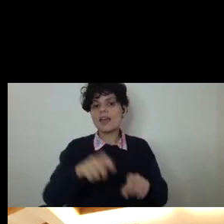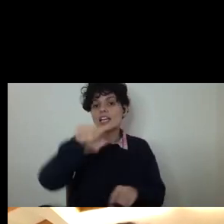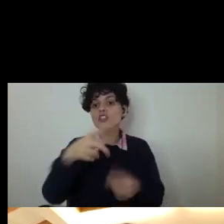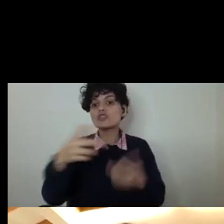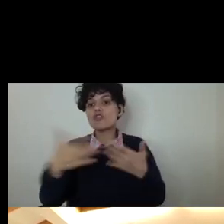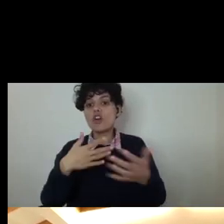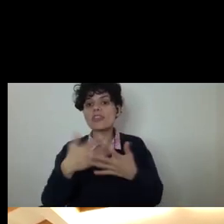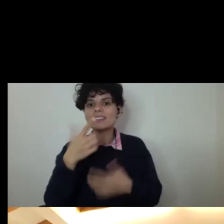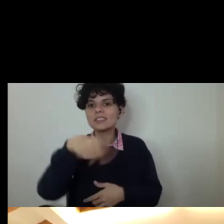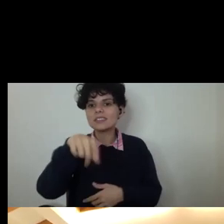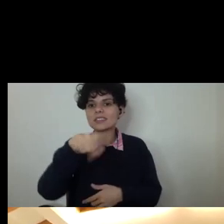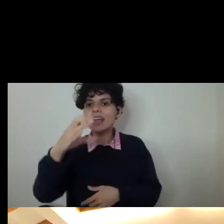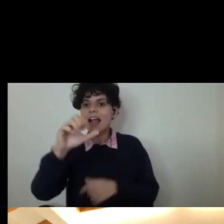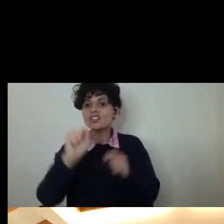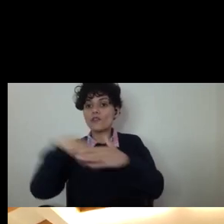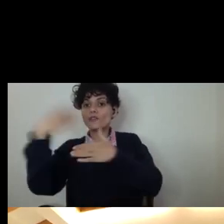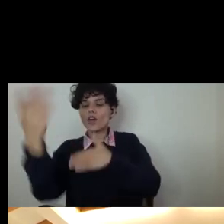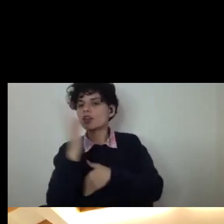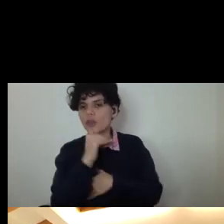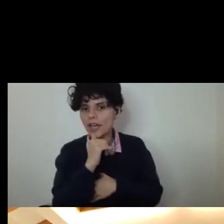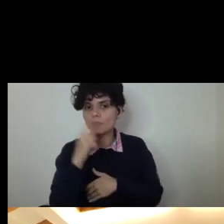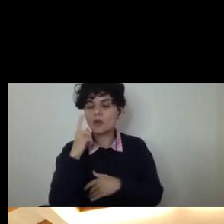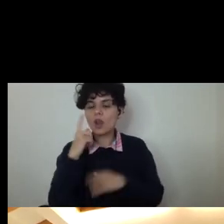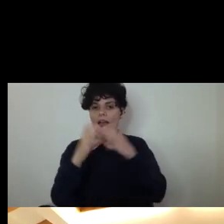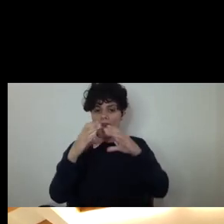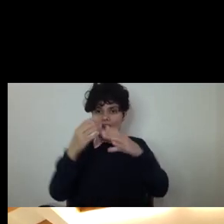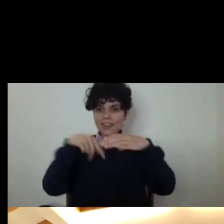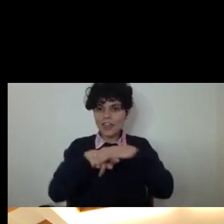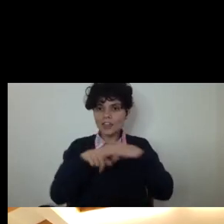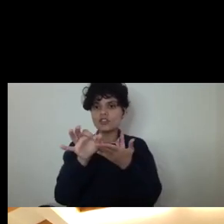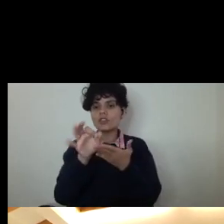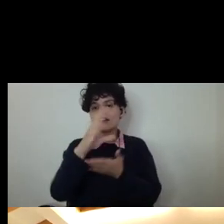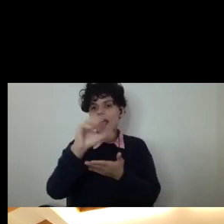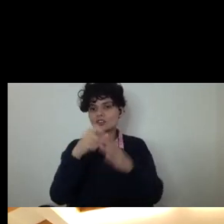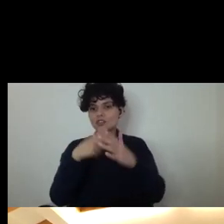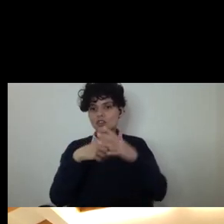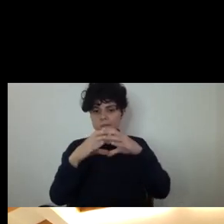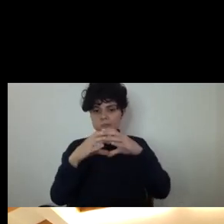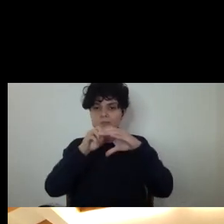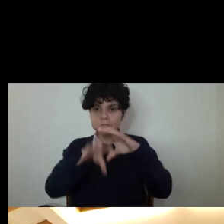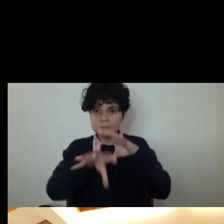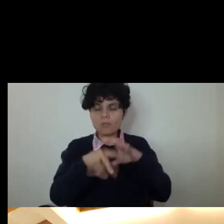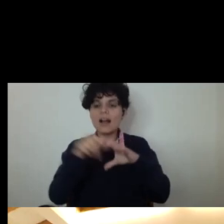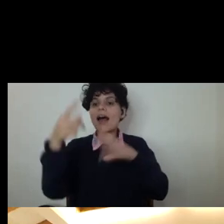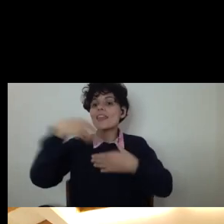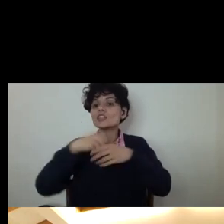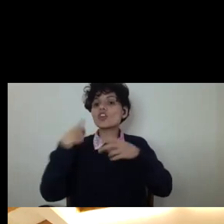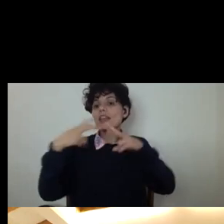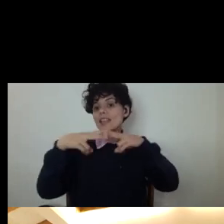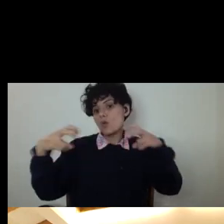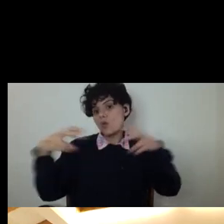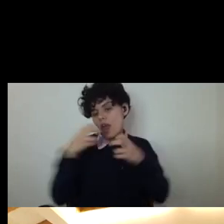calcio fuera. O sea, la subida de calcio solo puede provenir del interior de la célula, de la neurona. Y